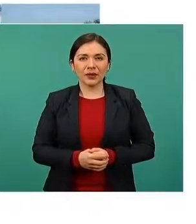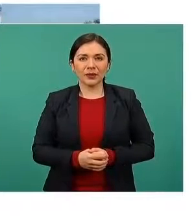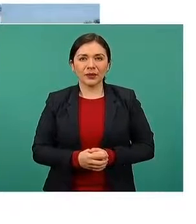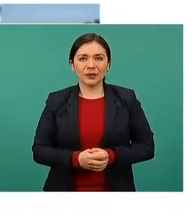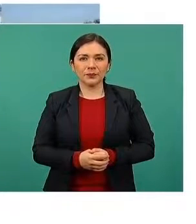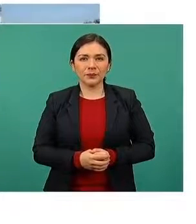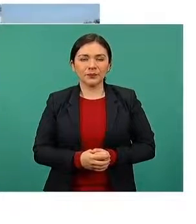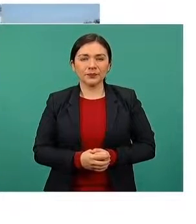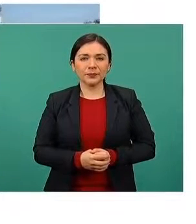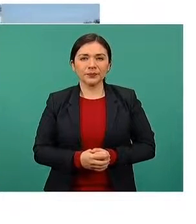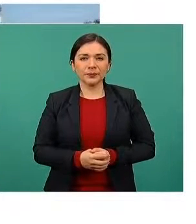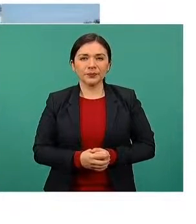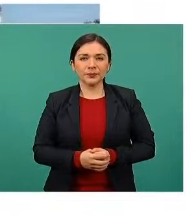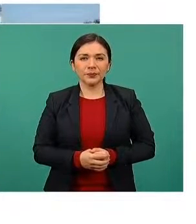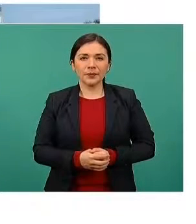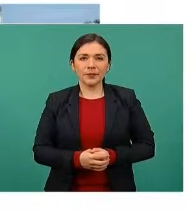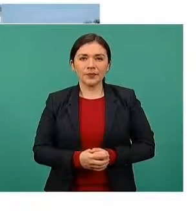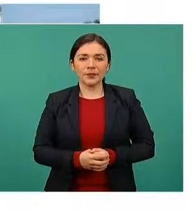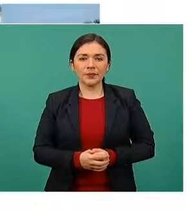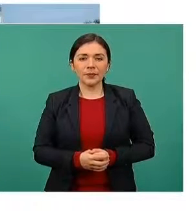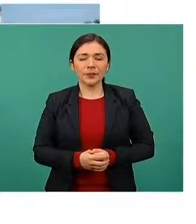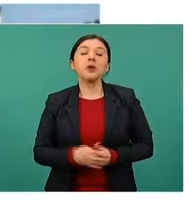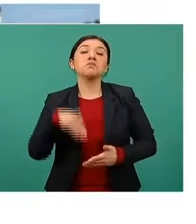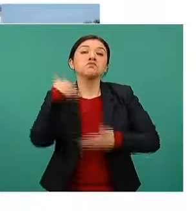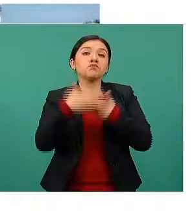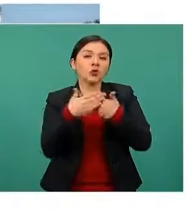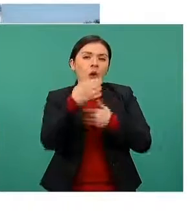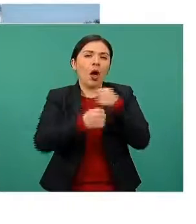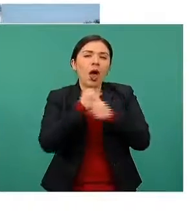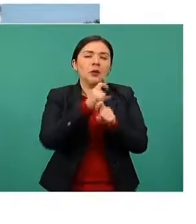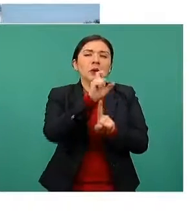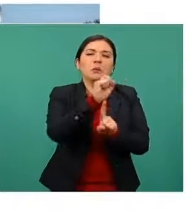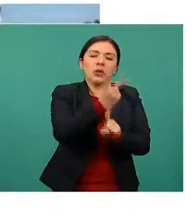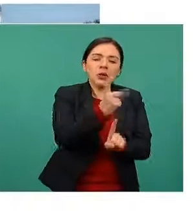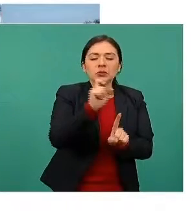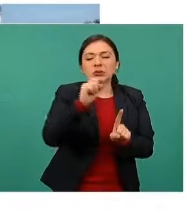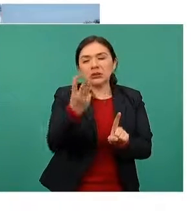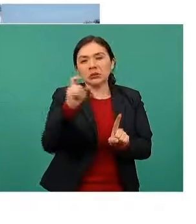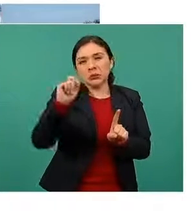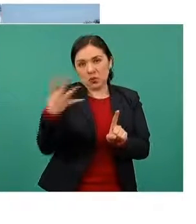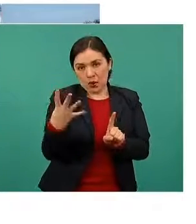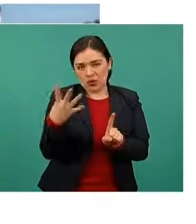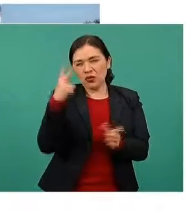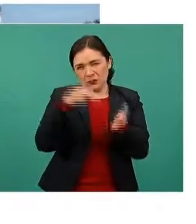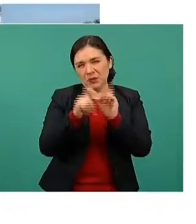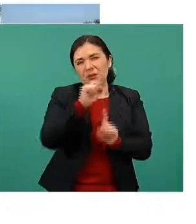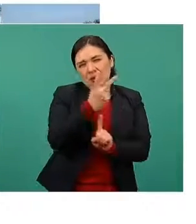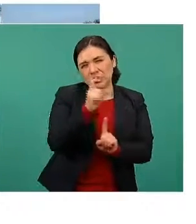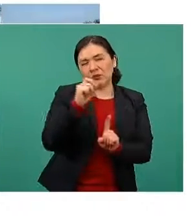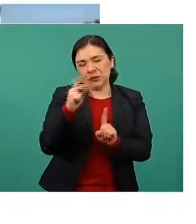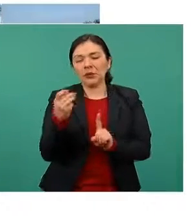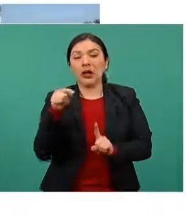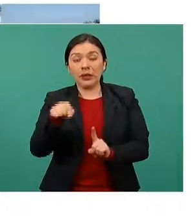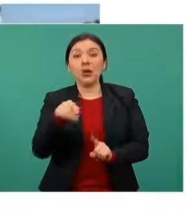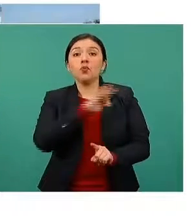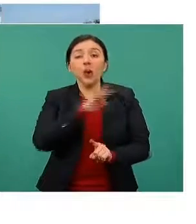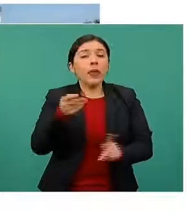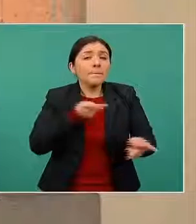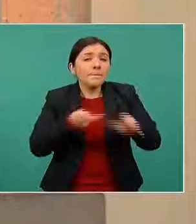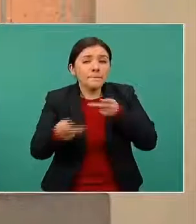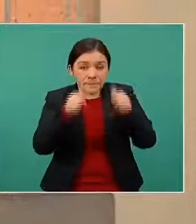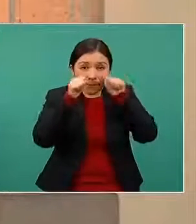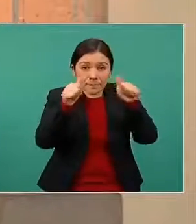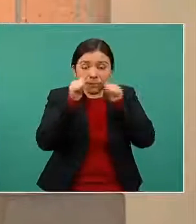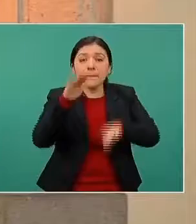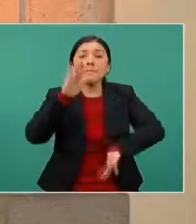Muy bien. Para los próximos años, es decir, 22, 23 y 24, se tiene un programa de atención de más de 1,000